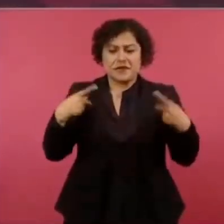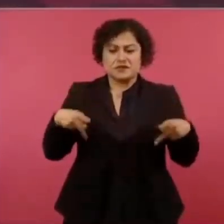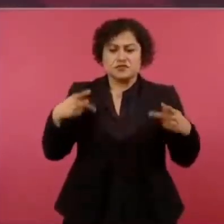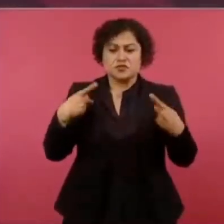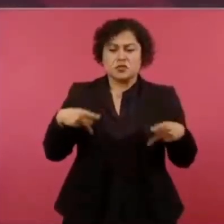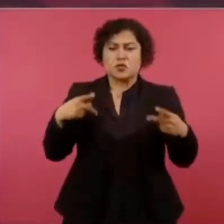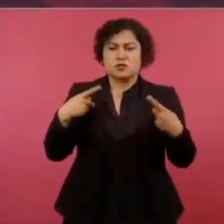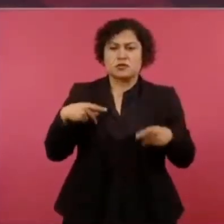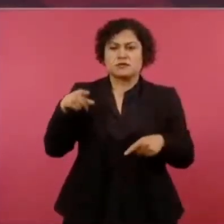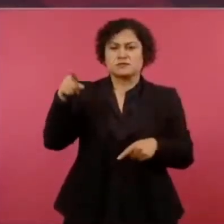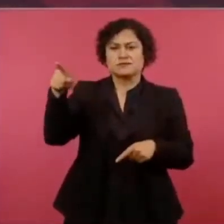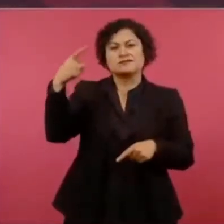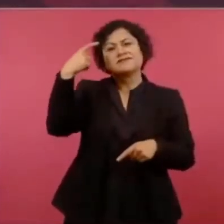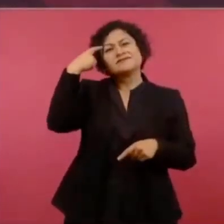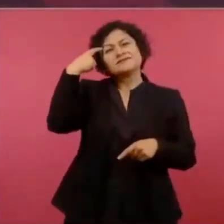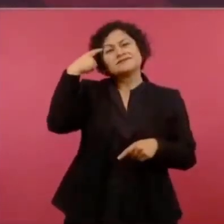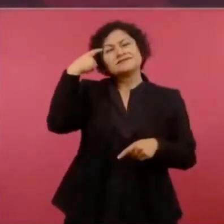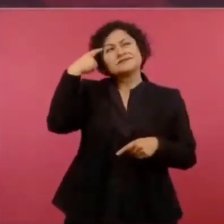de complejos.